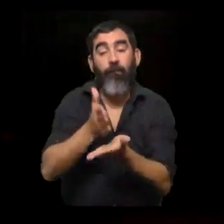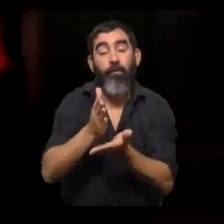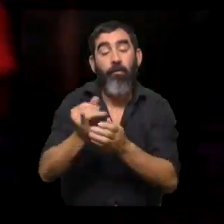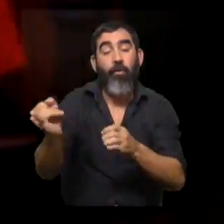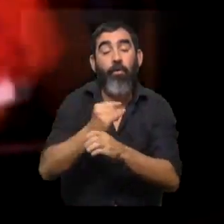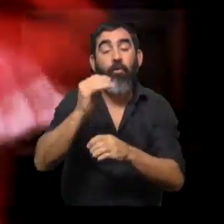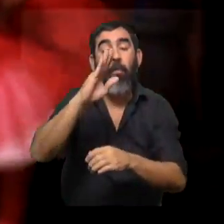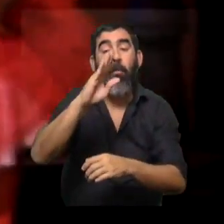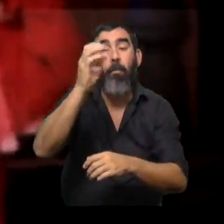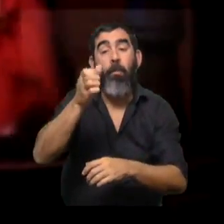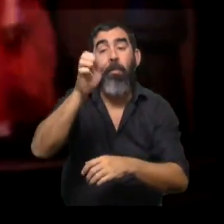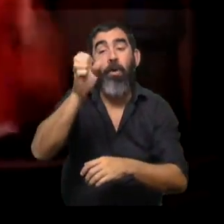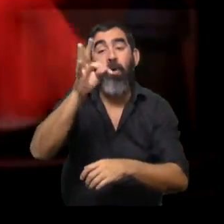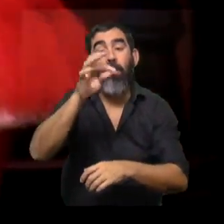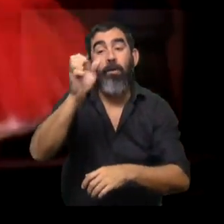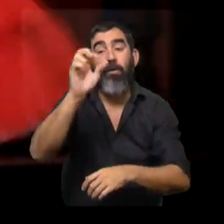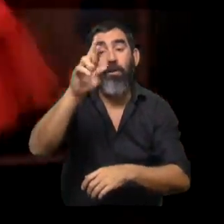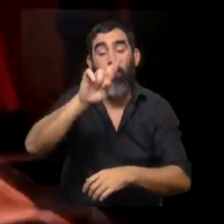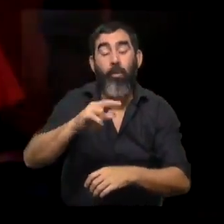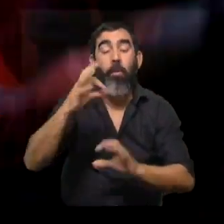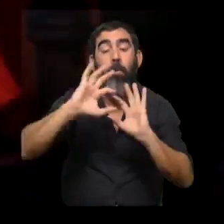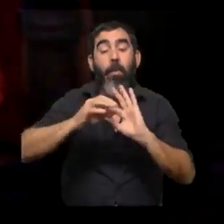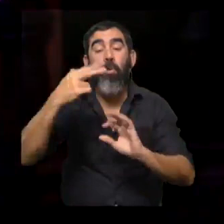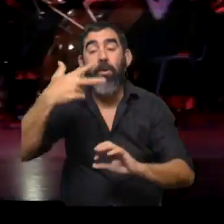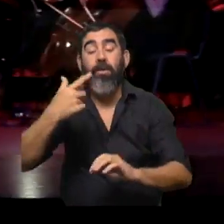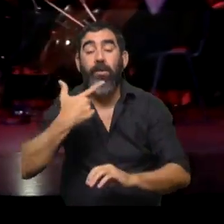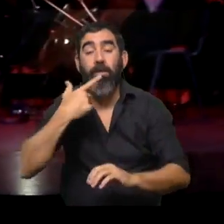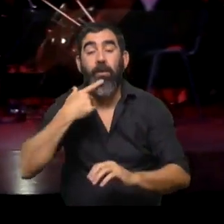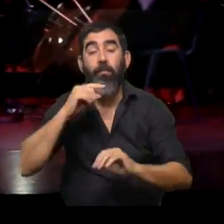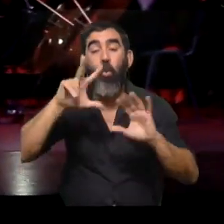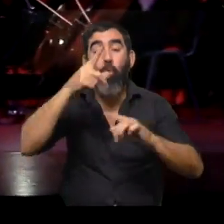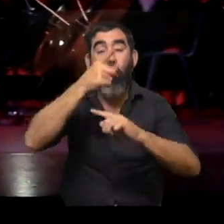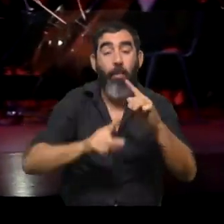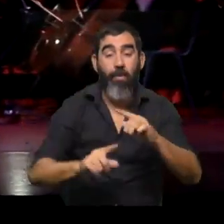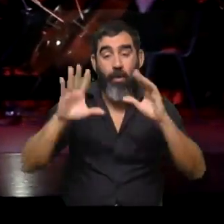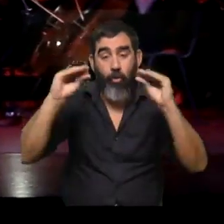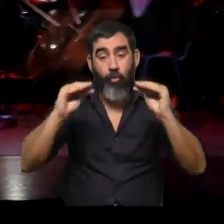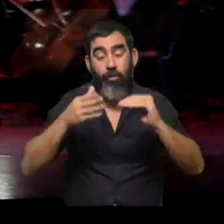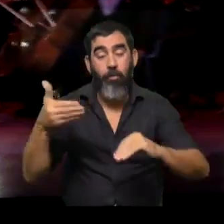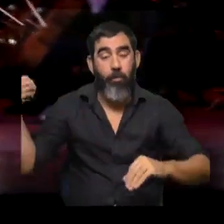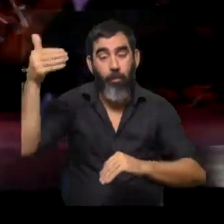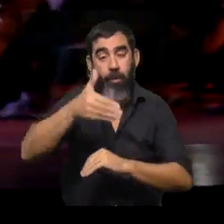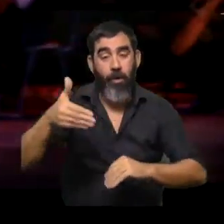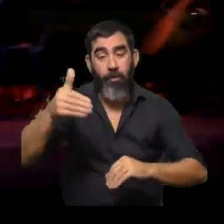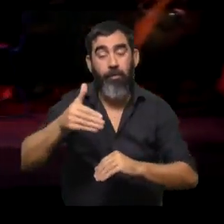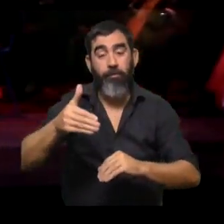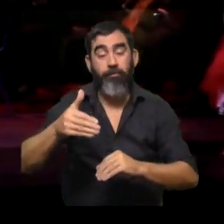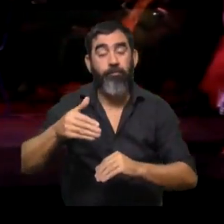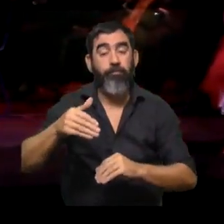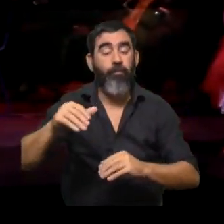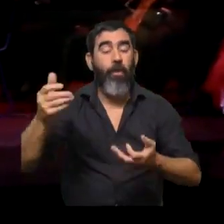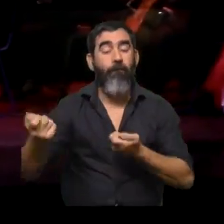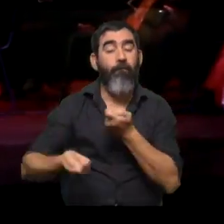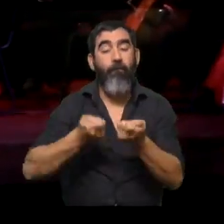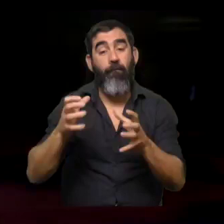Institut Pasteur. La función será este miércoles 13 de septiembre a las 20:30 y tendrá la participación de la Martinato Dance